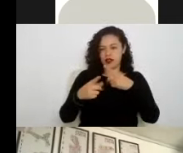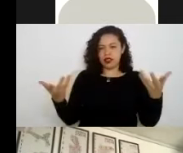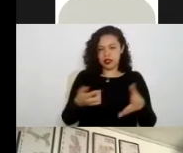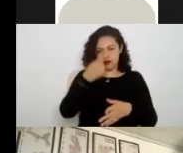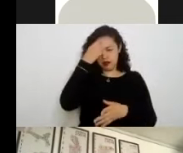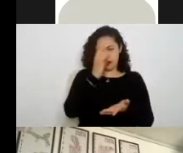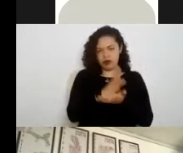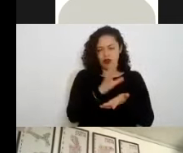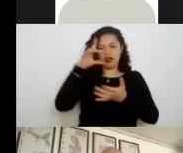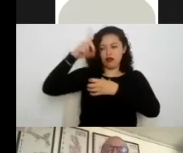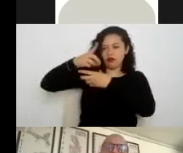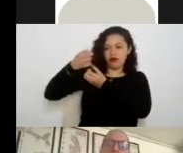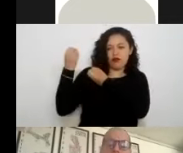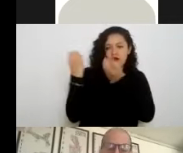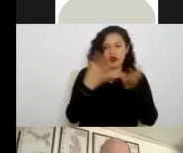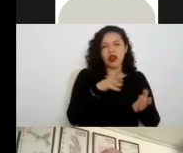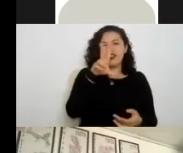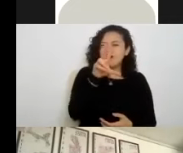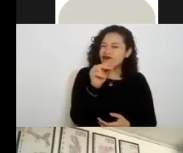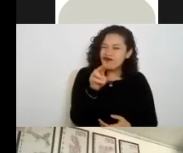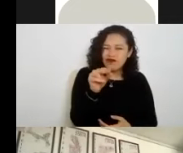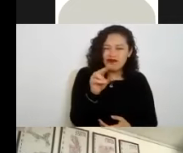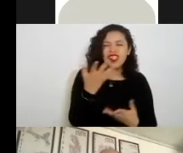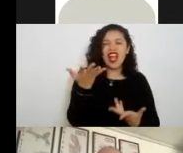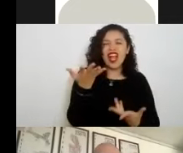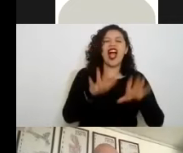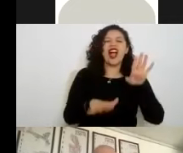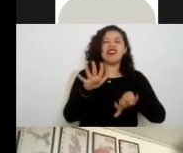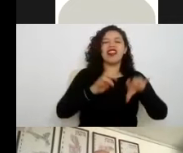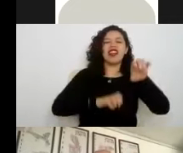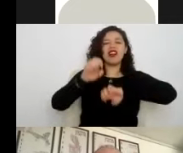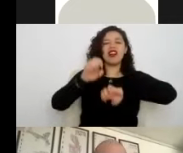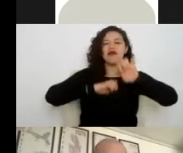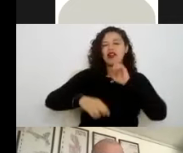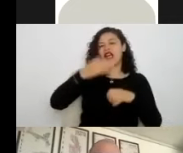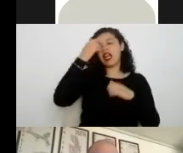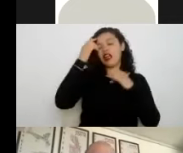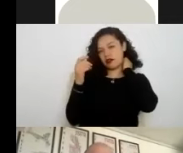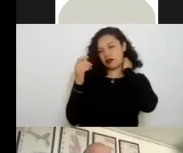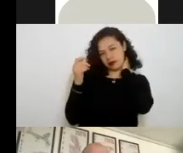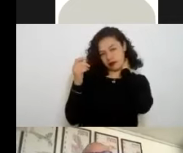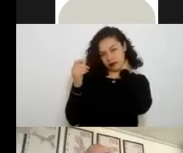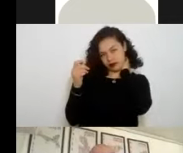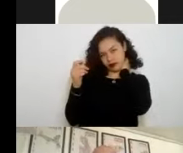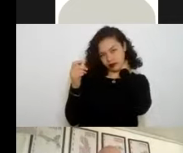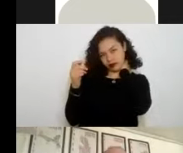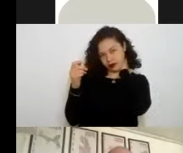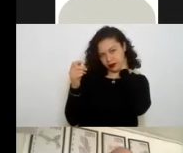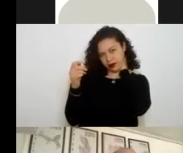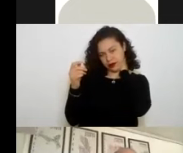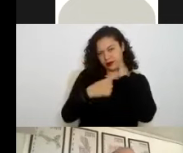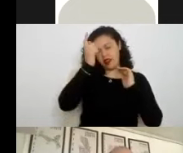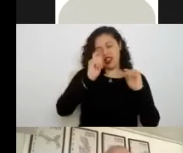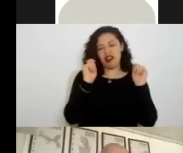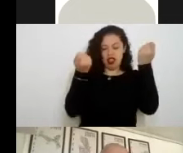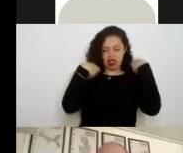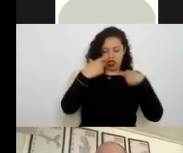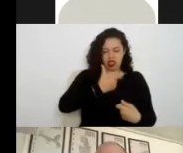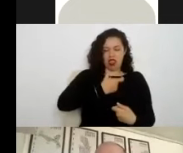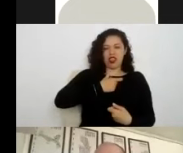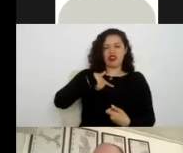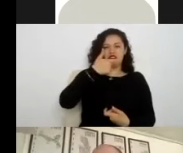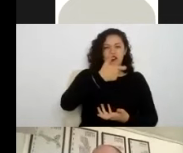un donativo, ¿no? Porque creo que muchas veces las empresas simplemente se quieren poner la medalla de sí, voy, entrego un donativo,